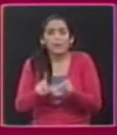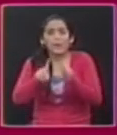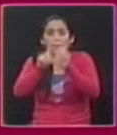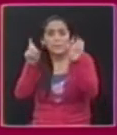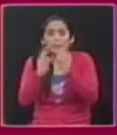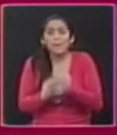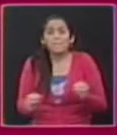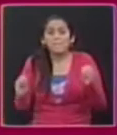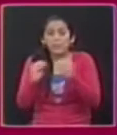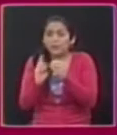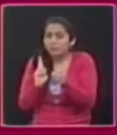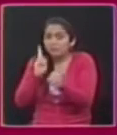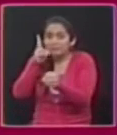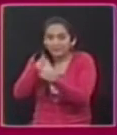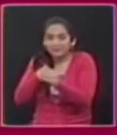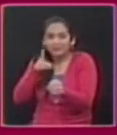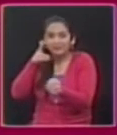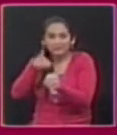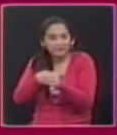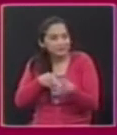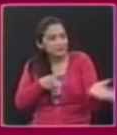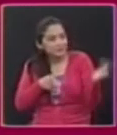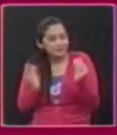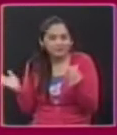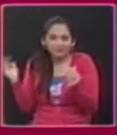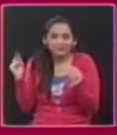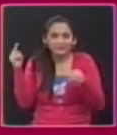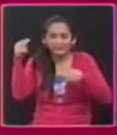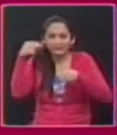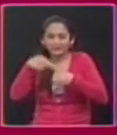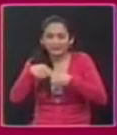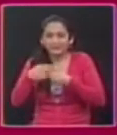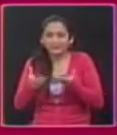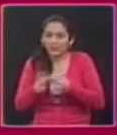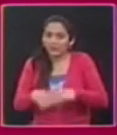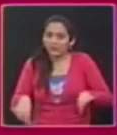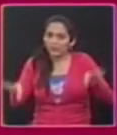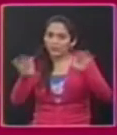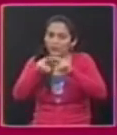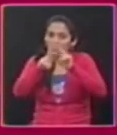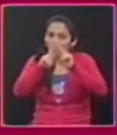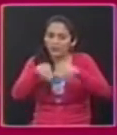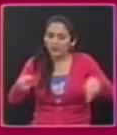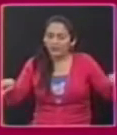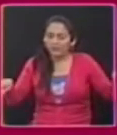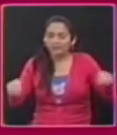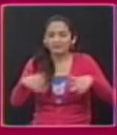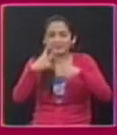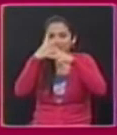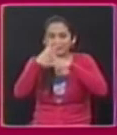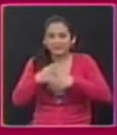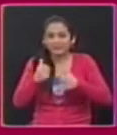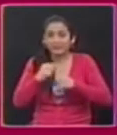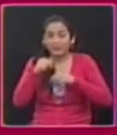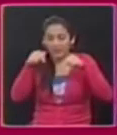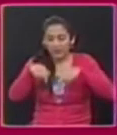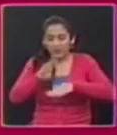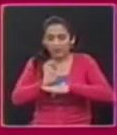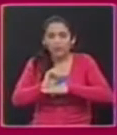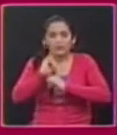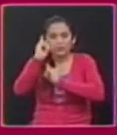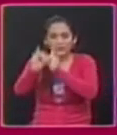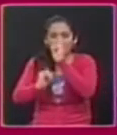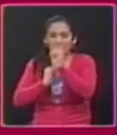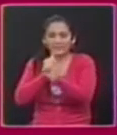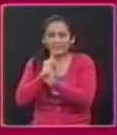este concepto van migrando ya a este concepto, que es, claro, un concepto no solo nacional, sino también internacional. Debemos destacar también